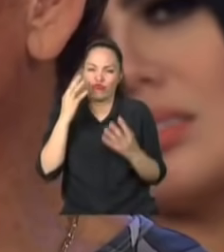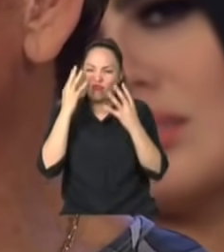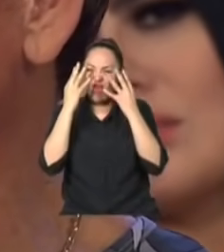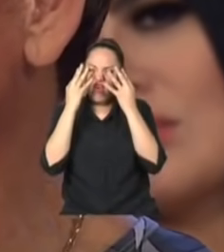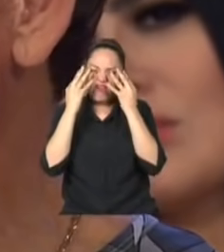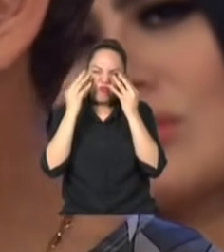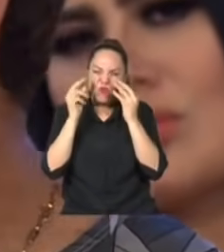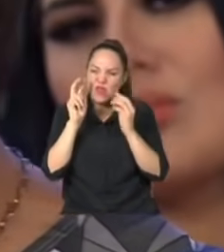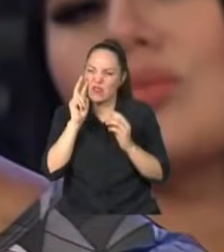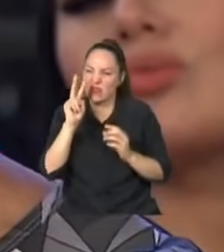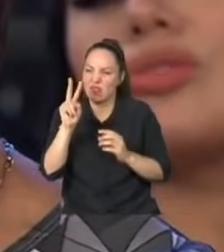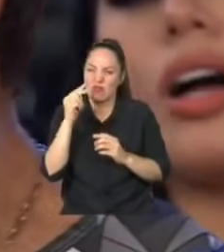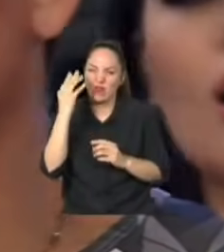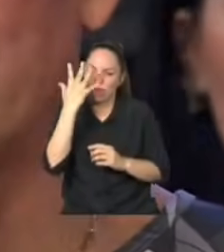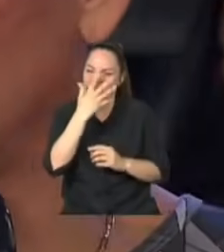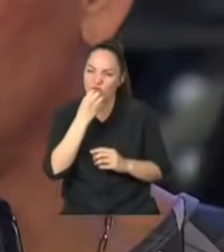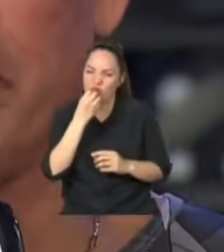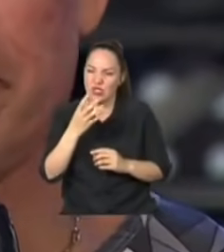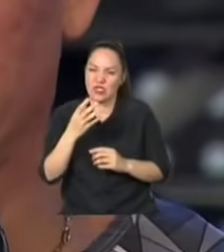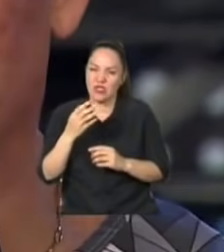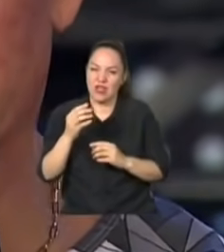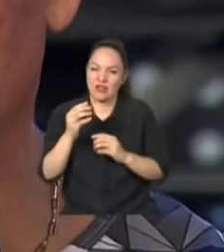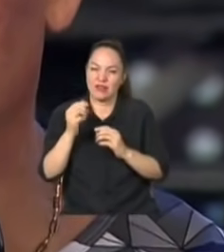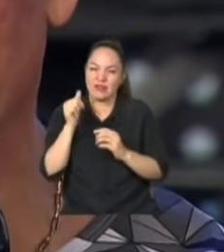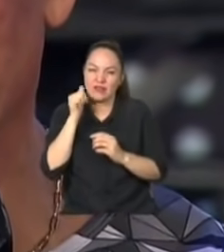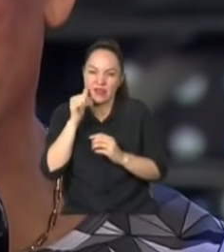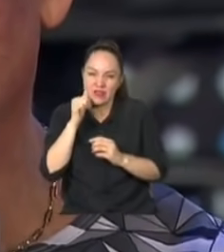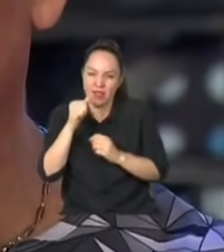que pasas, estás mejor.